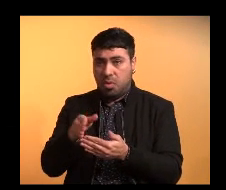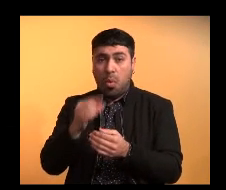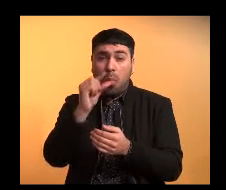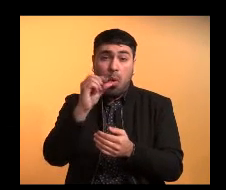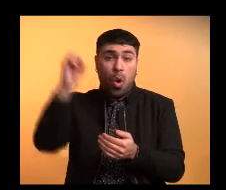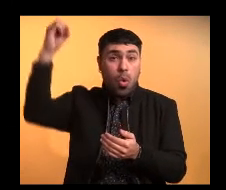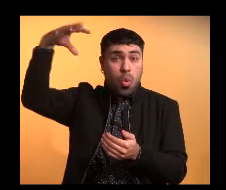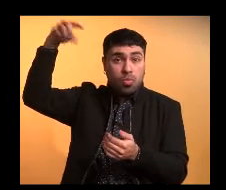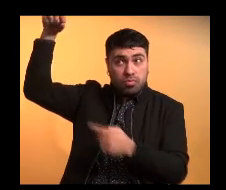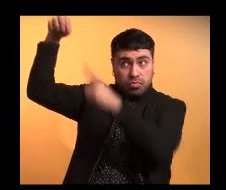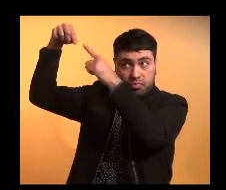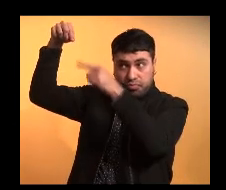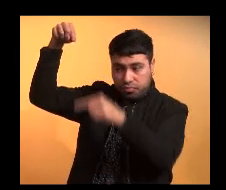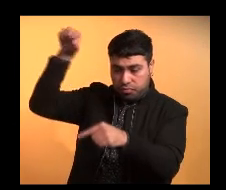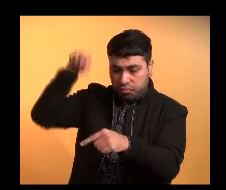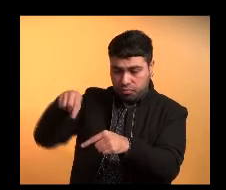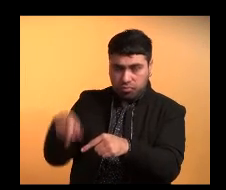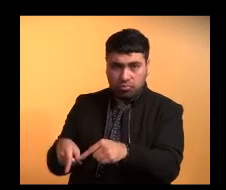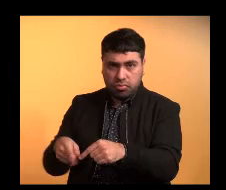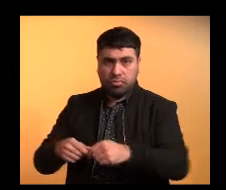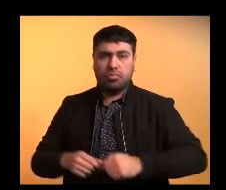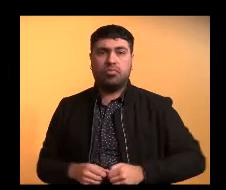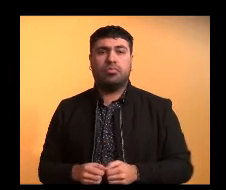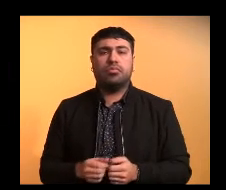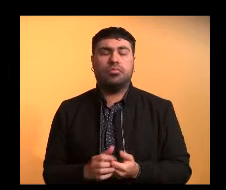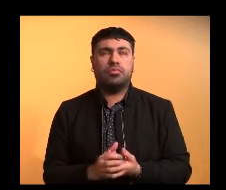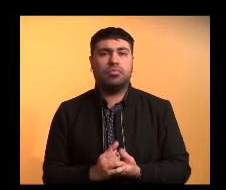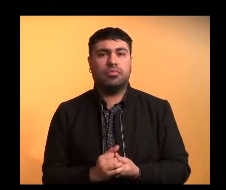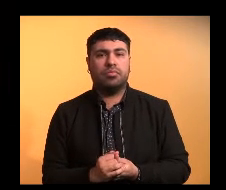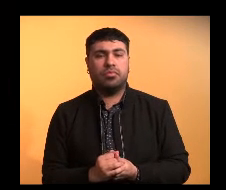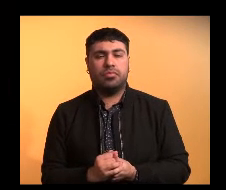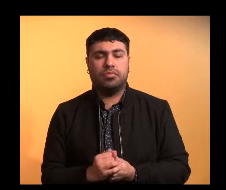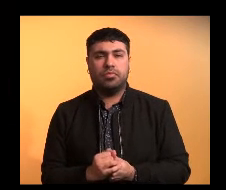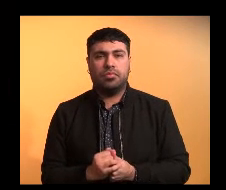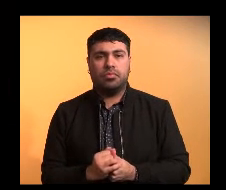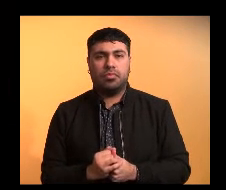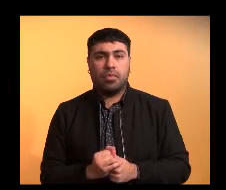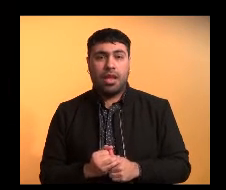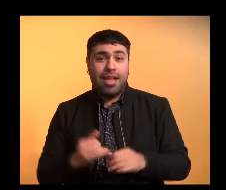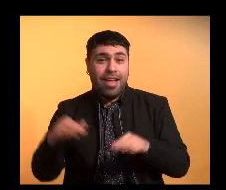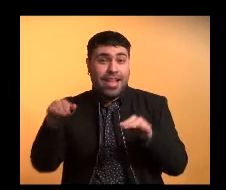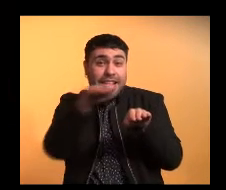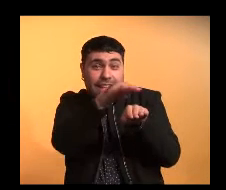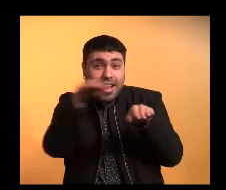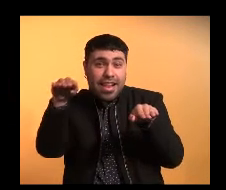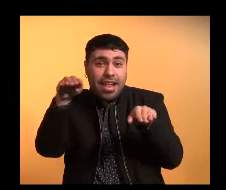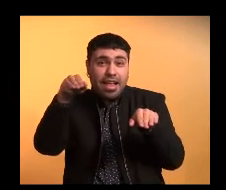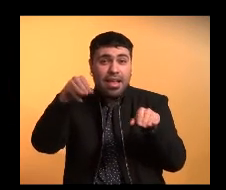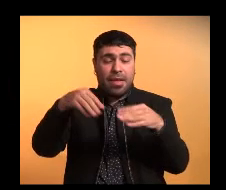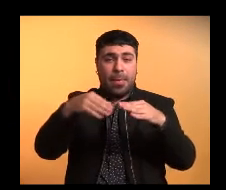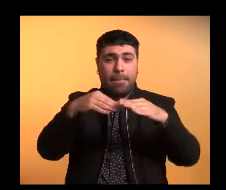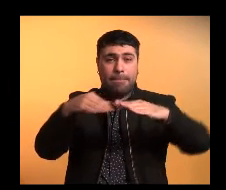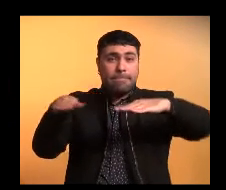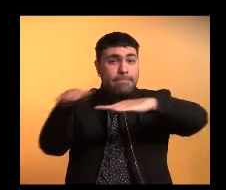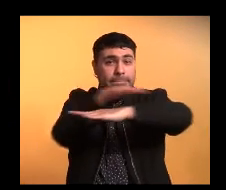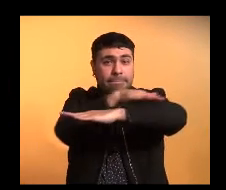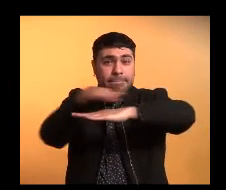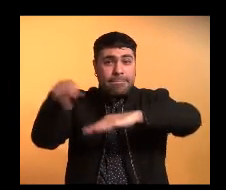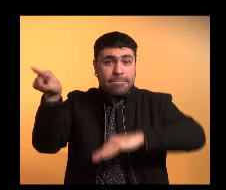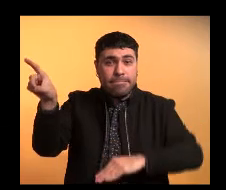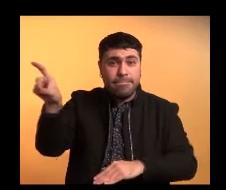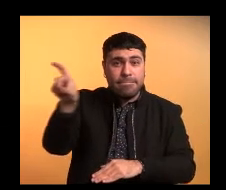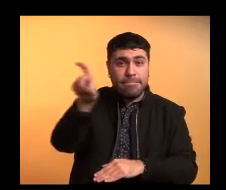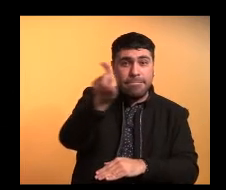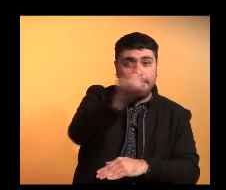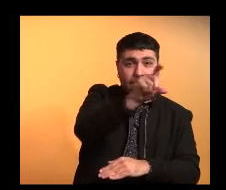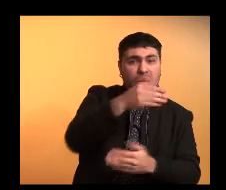para realizar la fotosíntesis. Entonces, en la zona intermareal, en esta zona, cuando ustedes van a la playa, ¿cierto?, baja la marea,